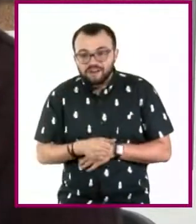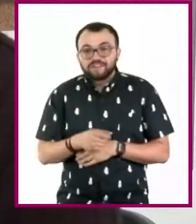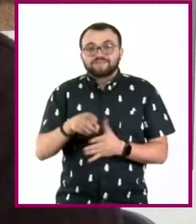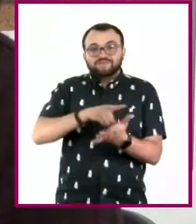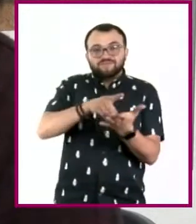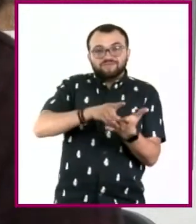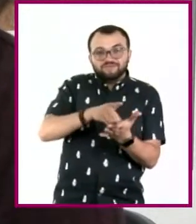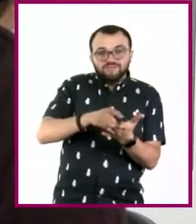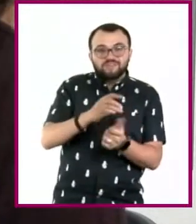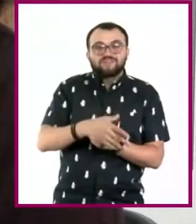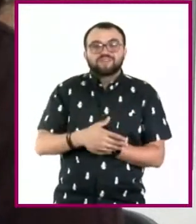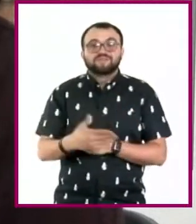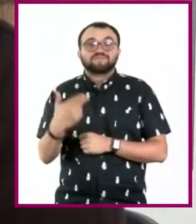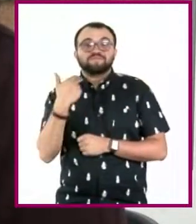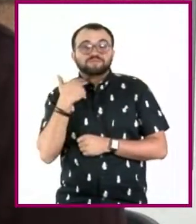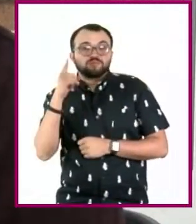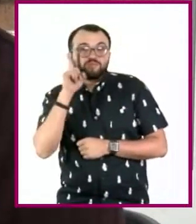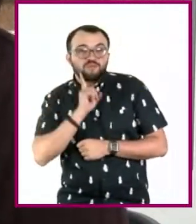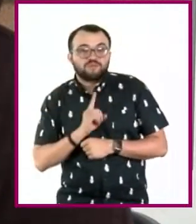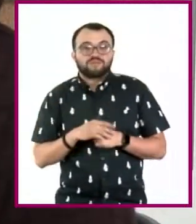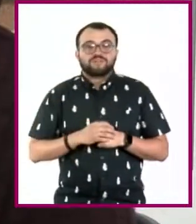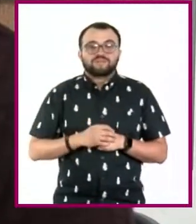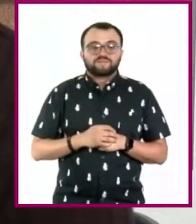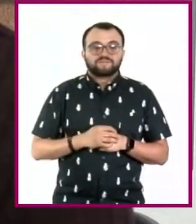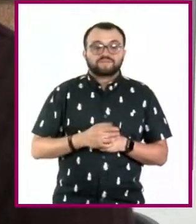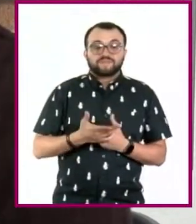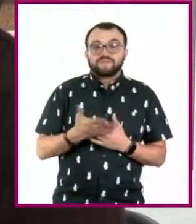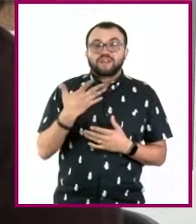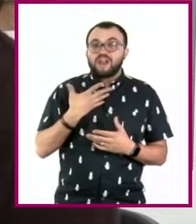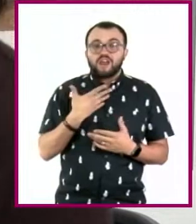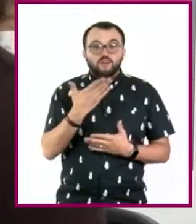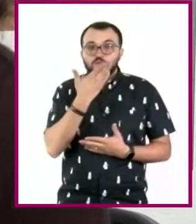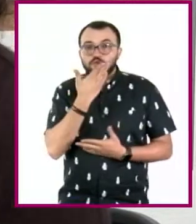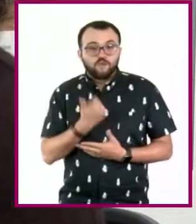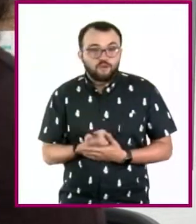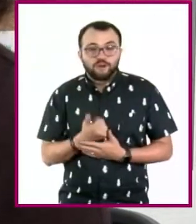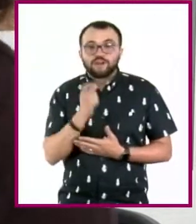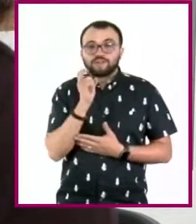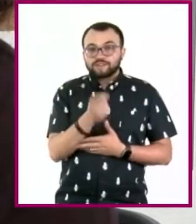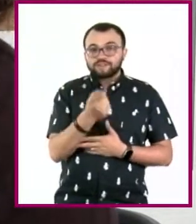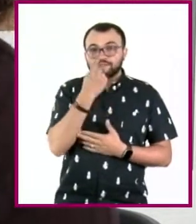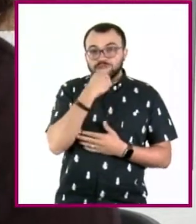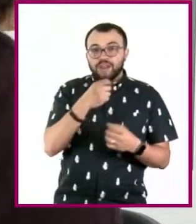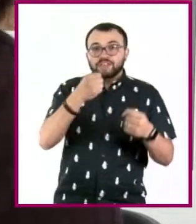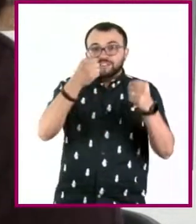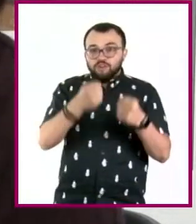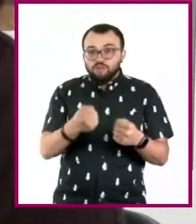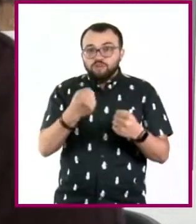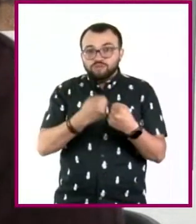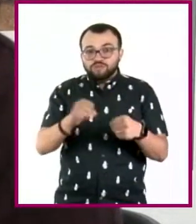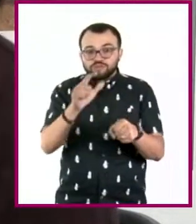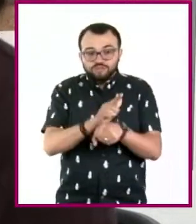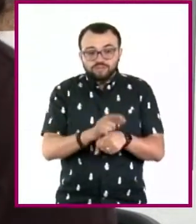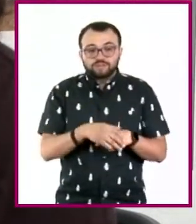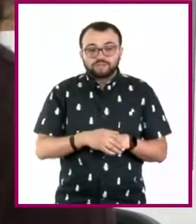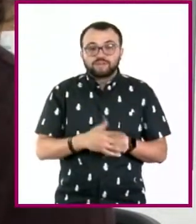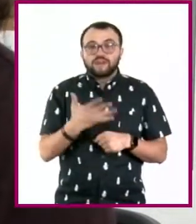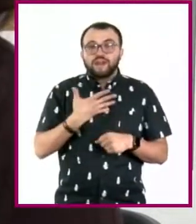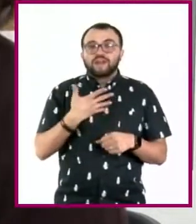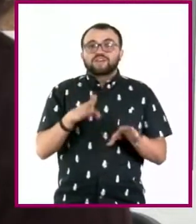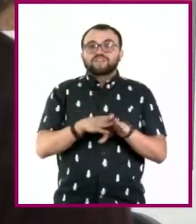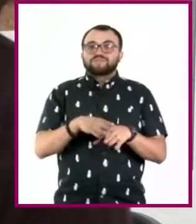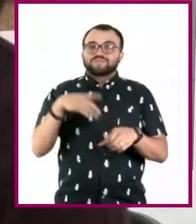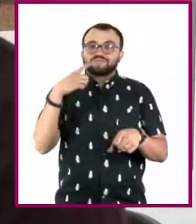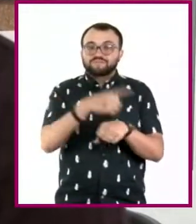narcotráfico, feminicidios, poco o nulo acceso a la seguridad social, falta de representación política, alta incidencia de